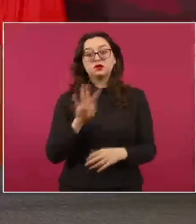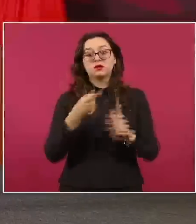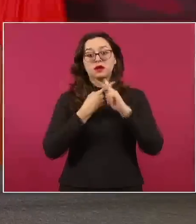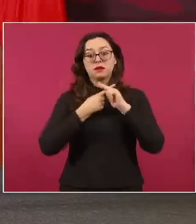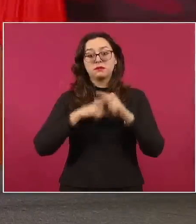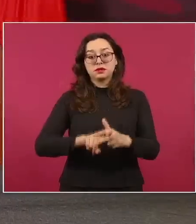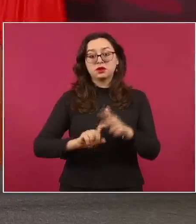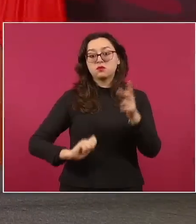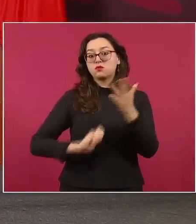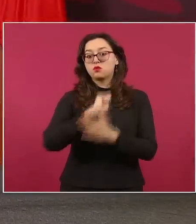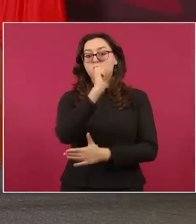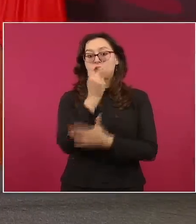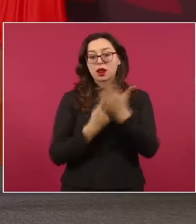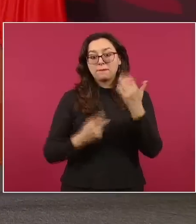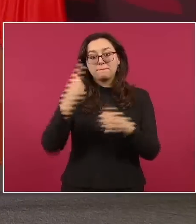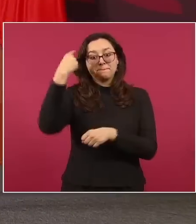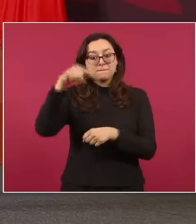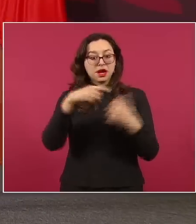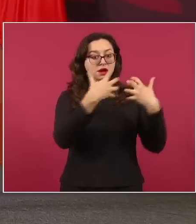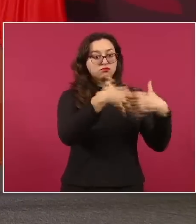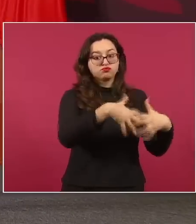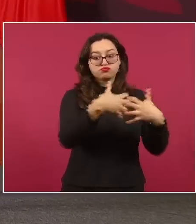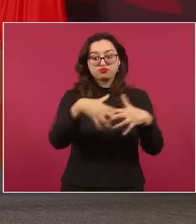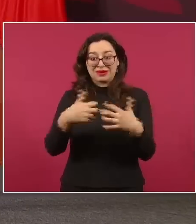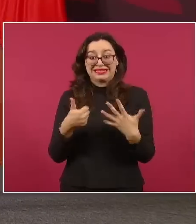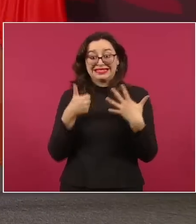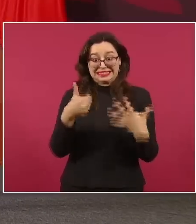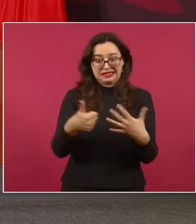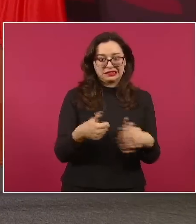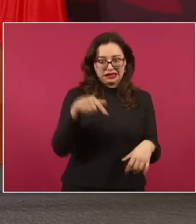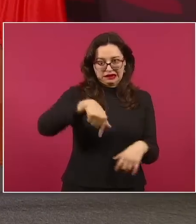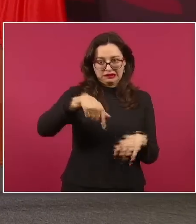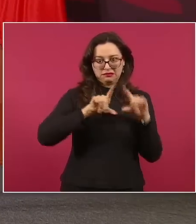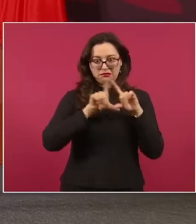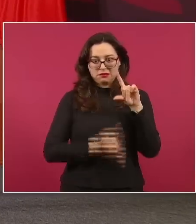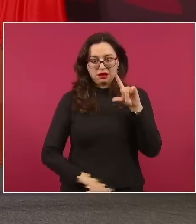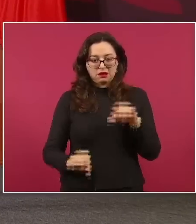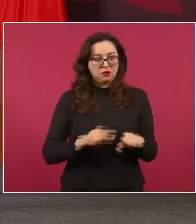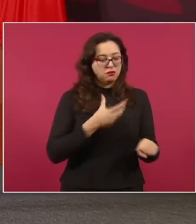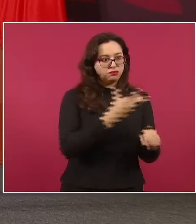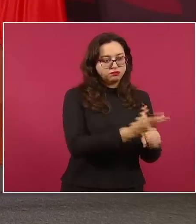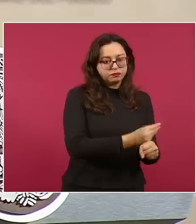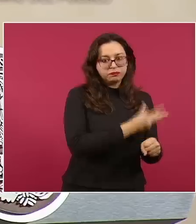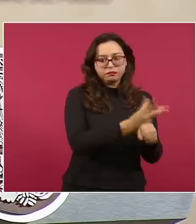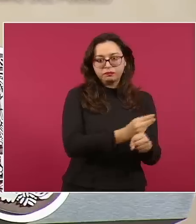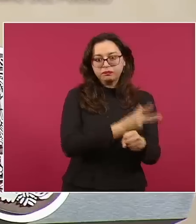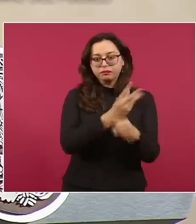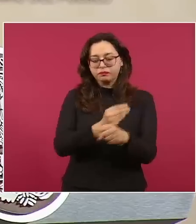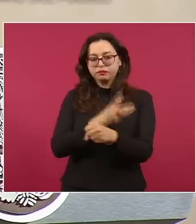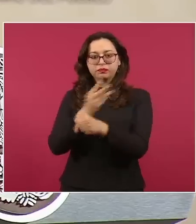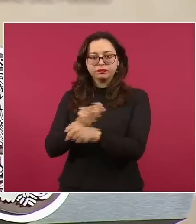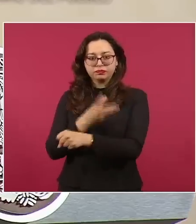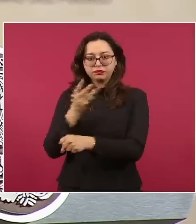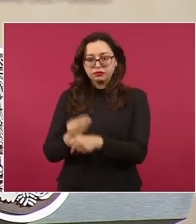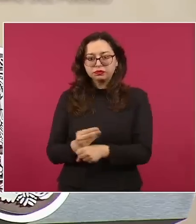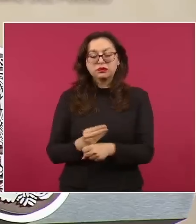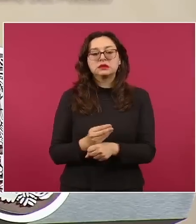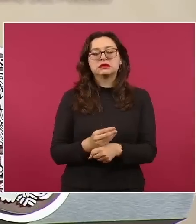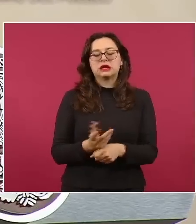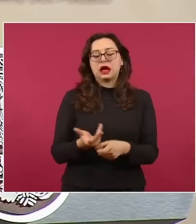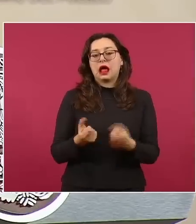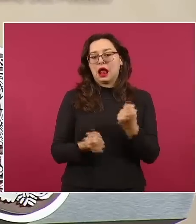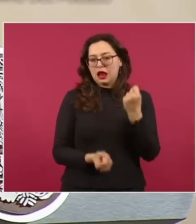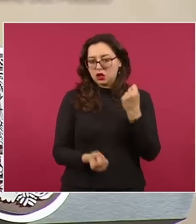rehabilitación en las 6 refinerías. Se hicieron mantenimientos